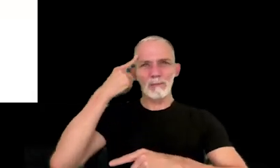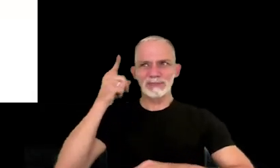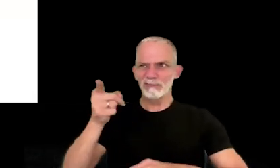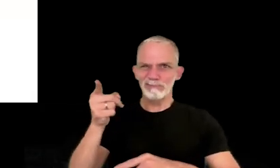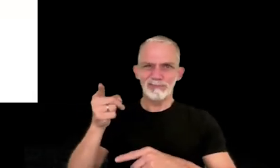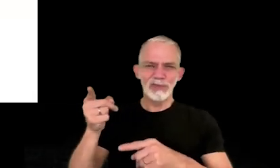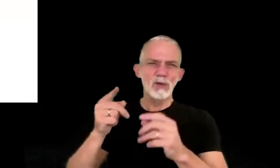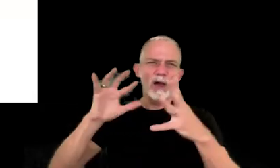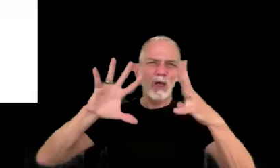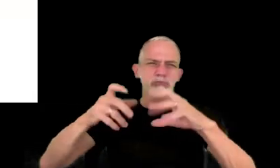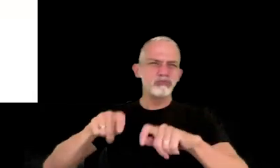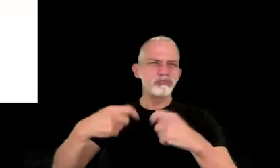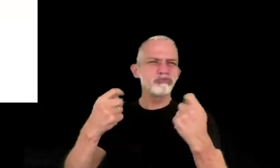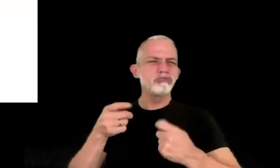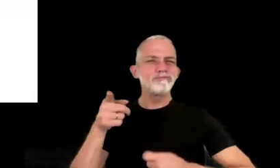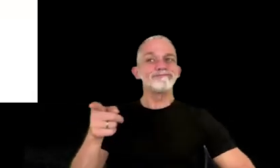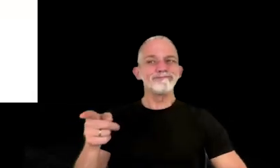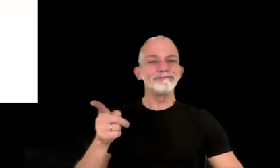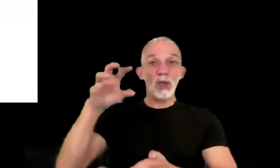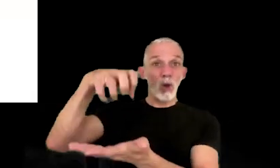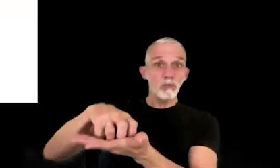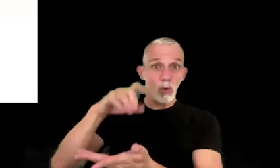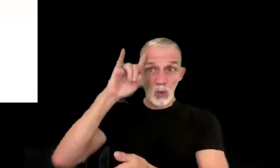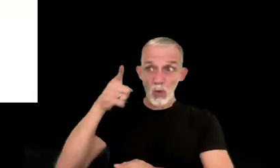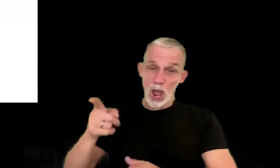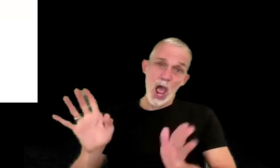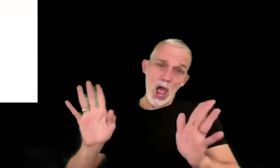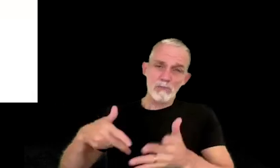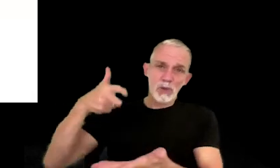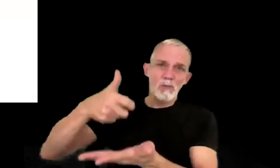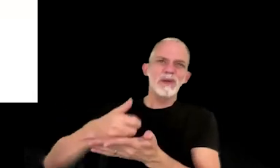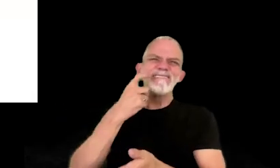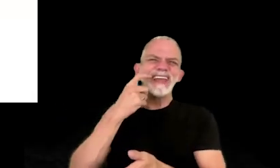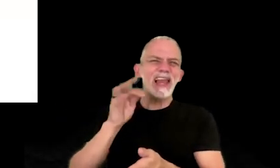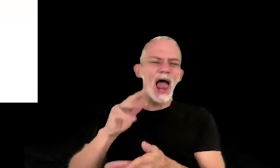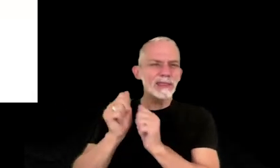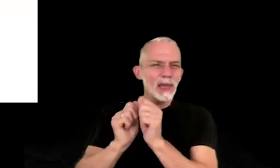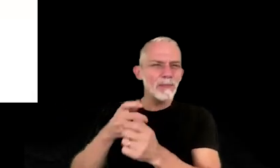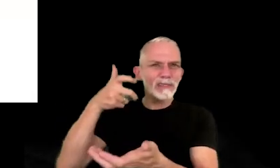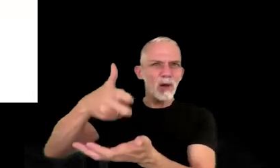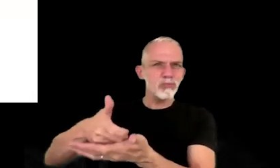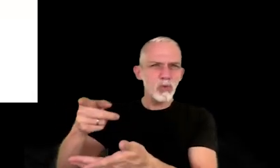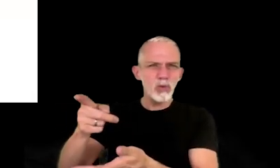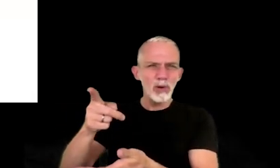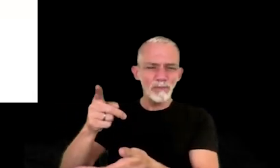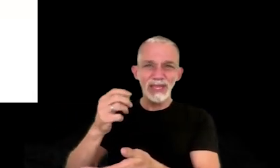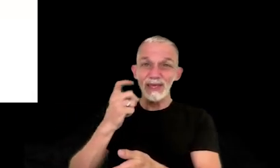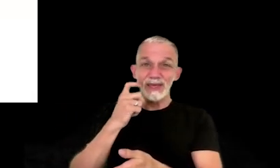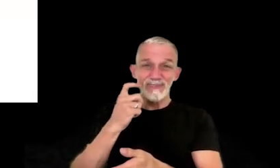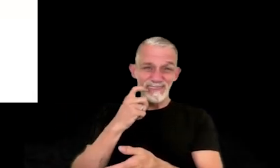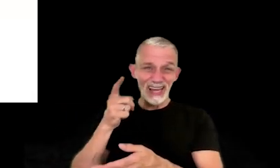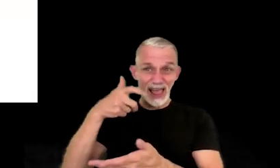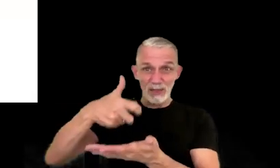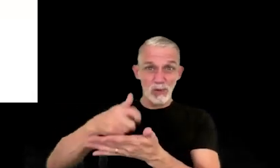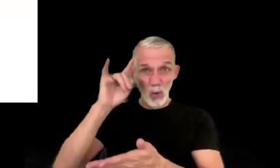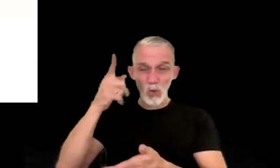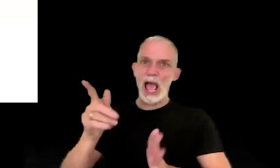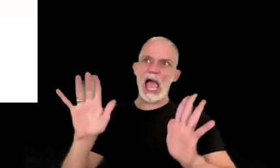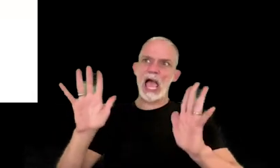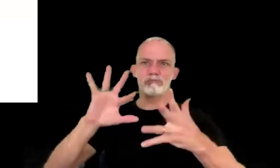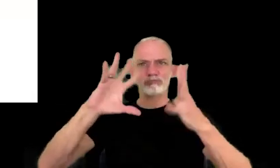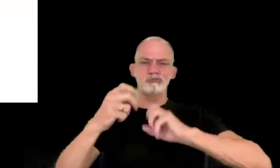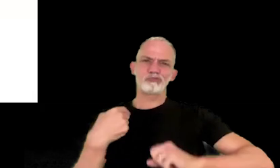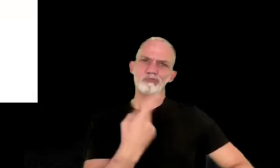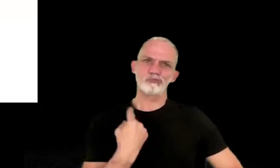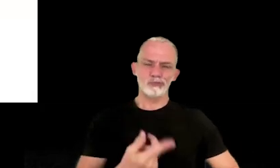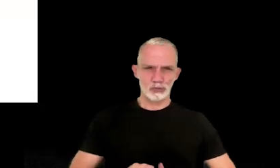un perjuicio la inversión finlandesa en Uruguay con respecto a las pasteras. Y las globales